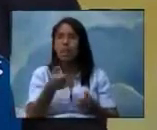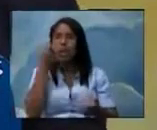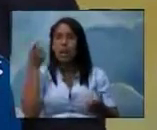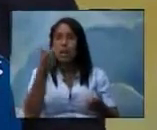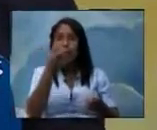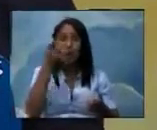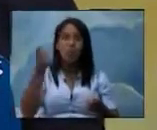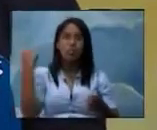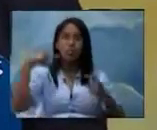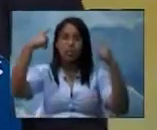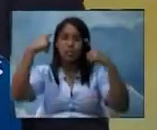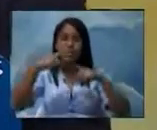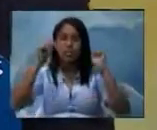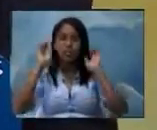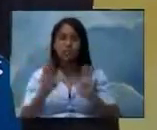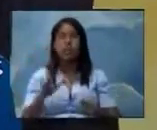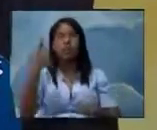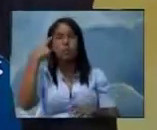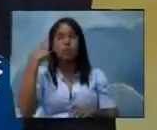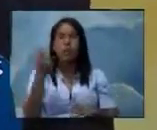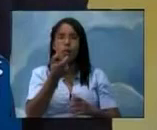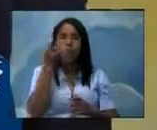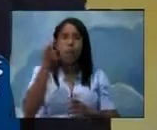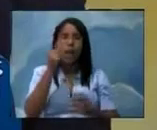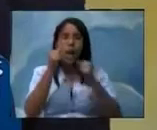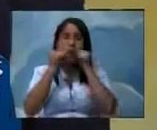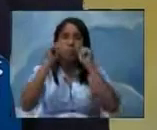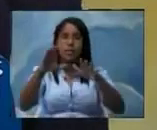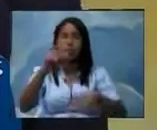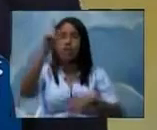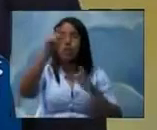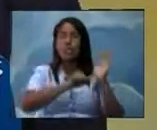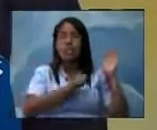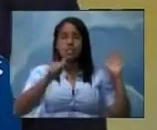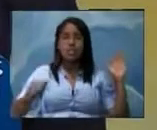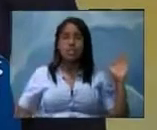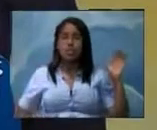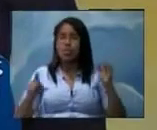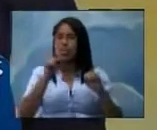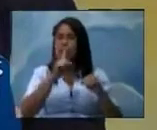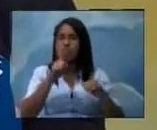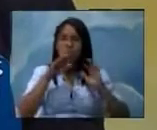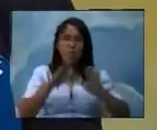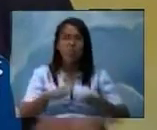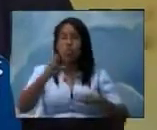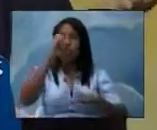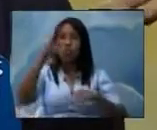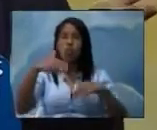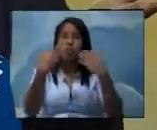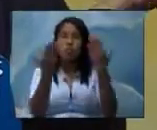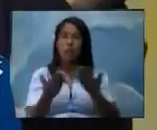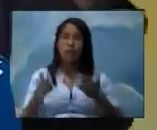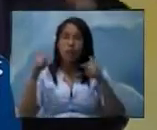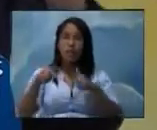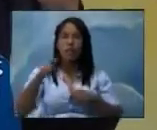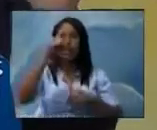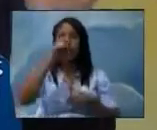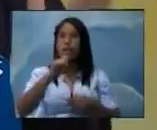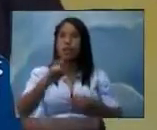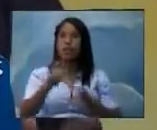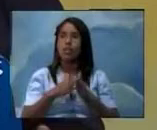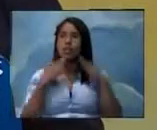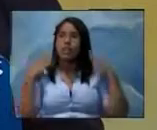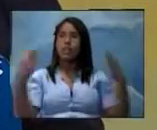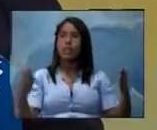búsqueda tiene que ser frenética para buscar la bendición del Señor. Y no en vano Dios nos ha entregado en este año